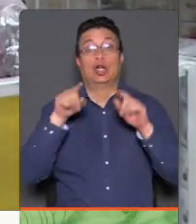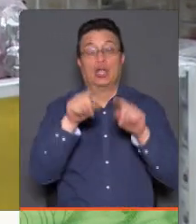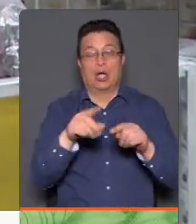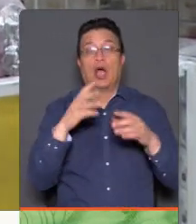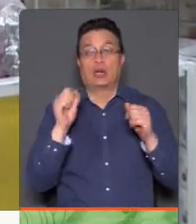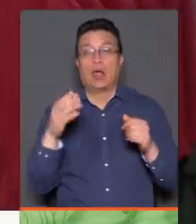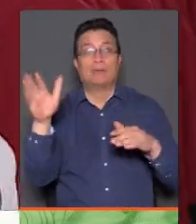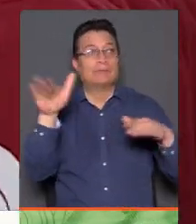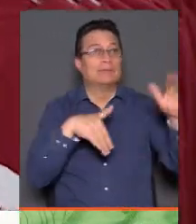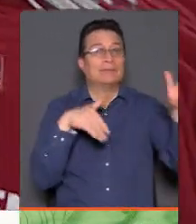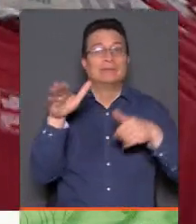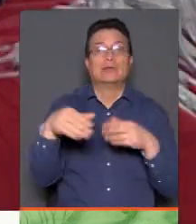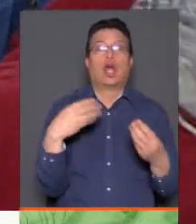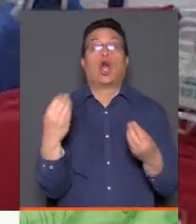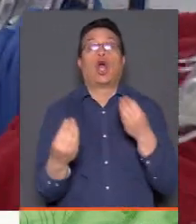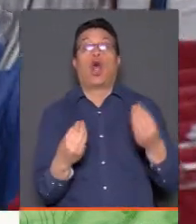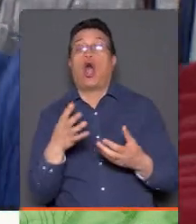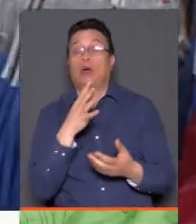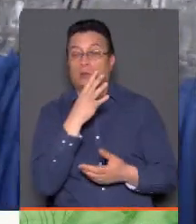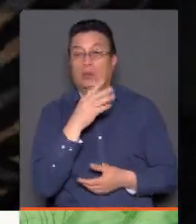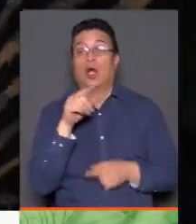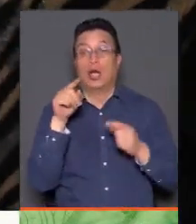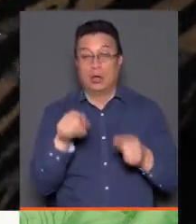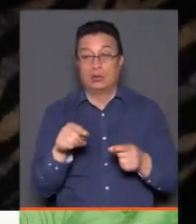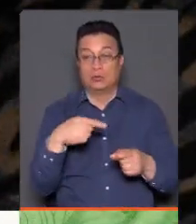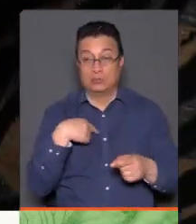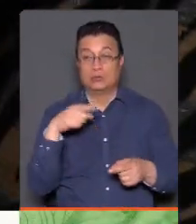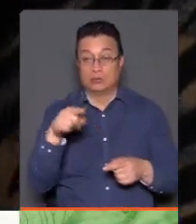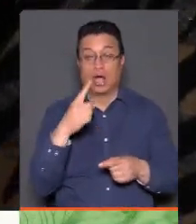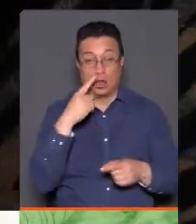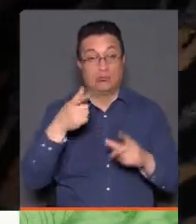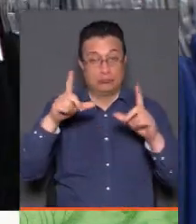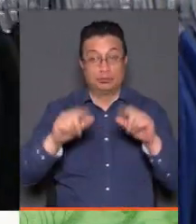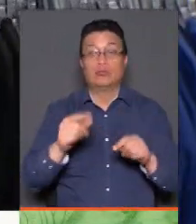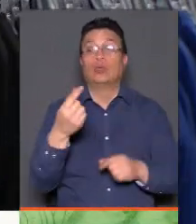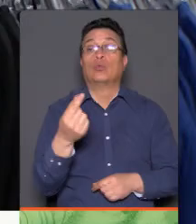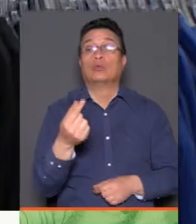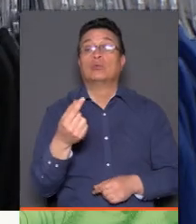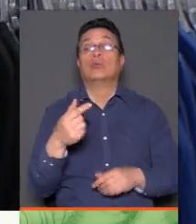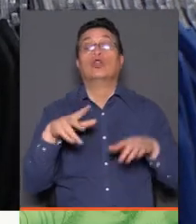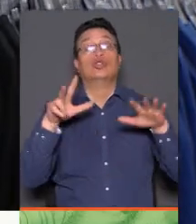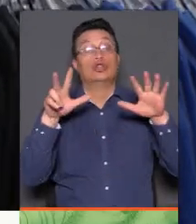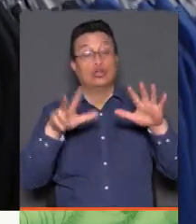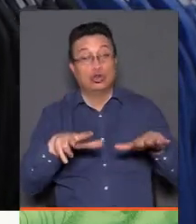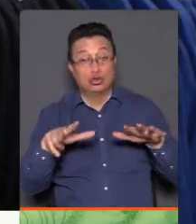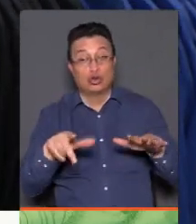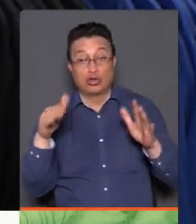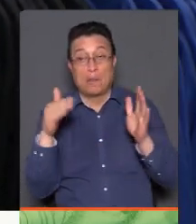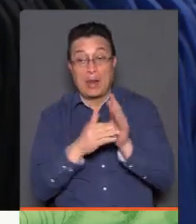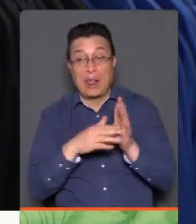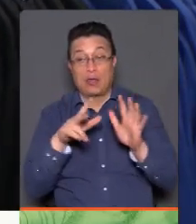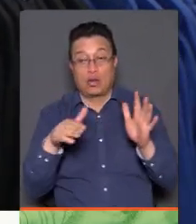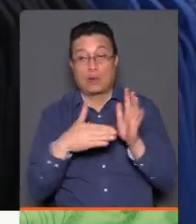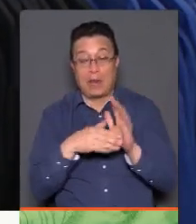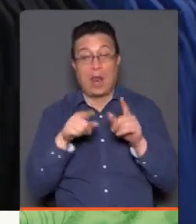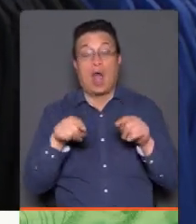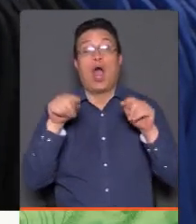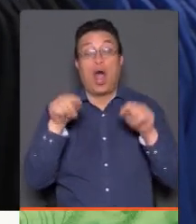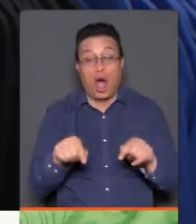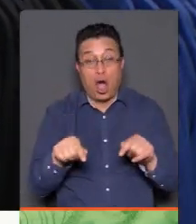más clientes. Oye, estas las bajé ayer, les dijo Andrés. ¿Estaban ¿sí? a cuánto? 18. A 18 mil. Y ahora quedaron